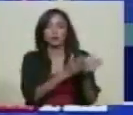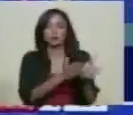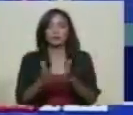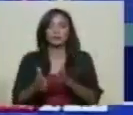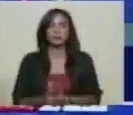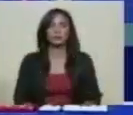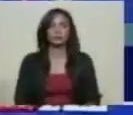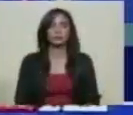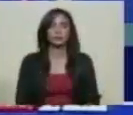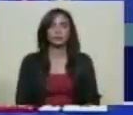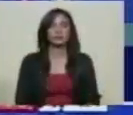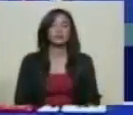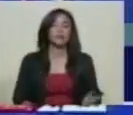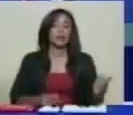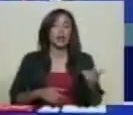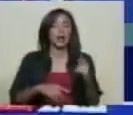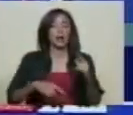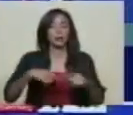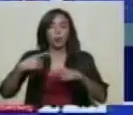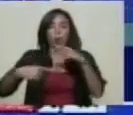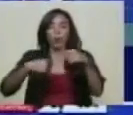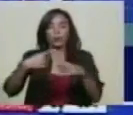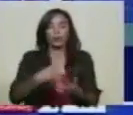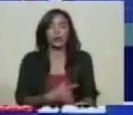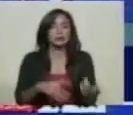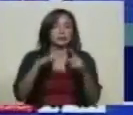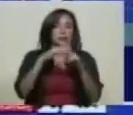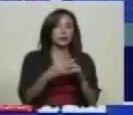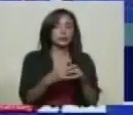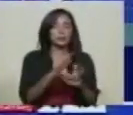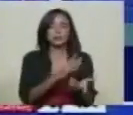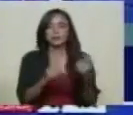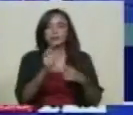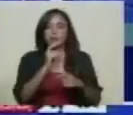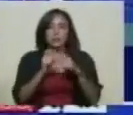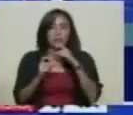A veces el día a día, la batalla del día a día es compleja.